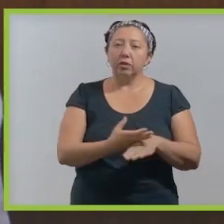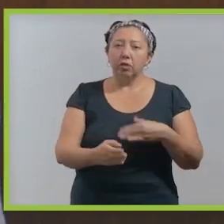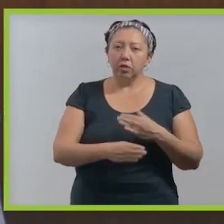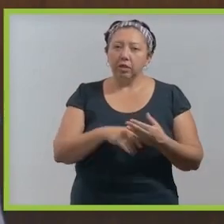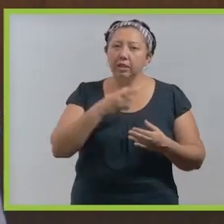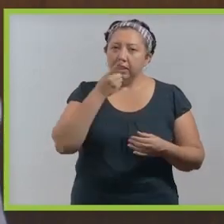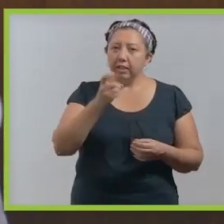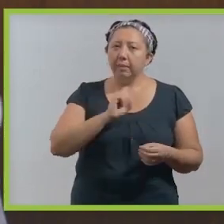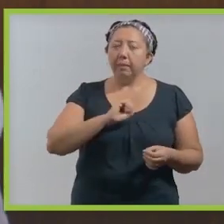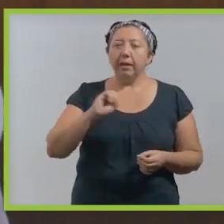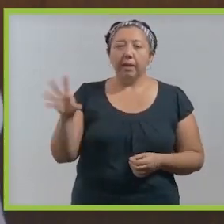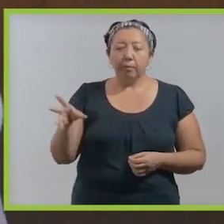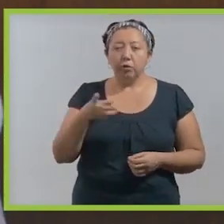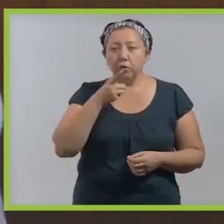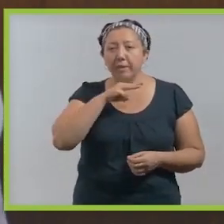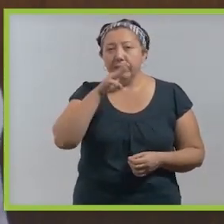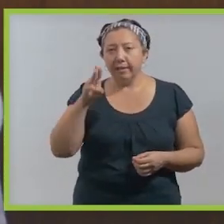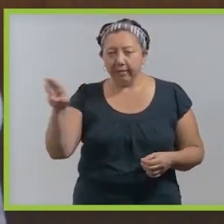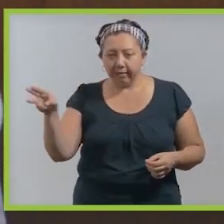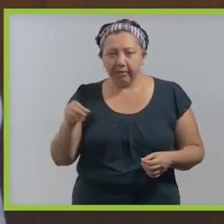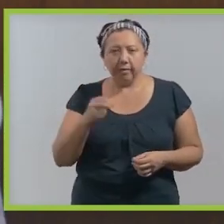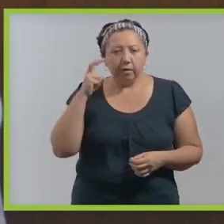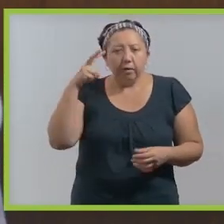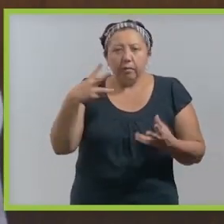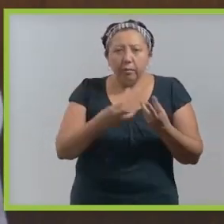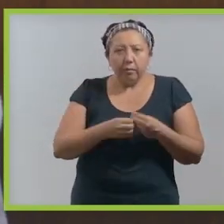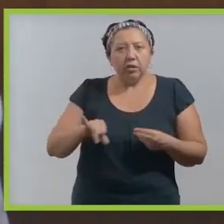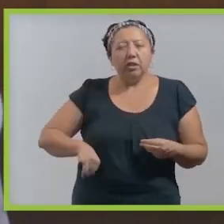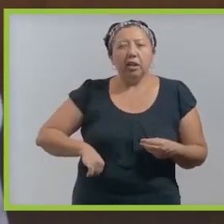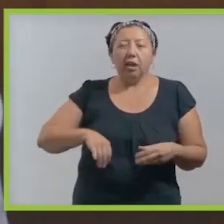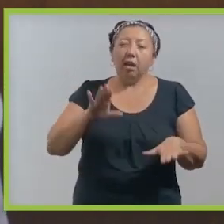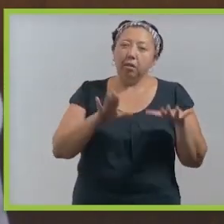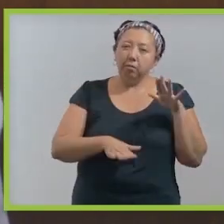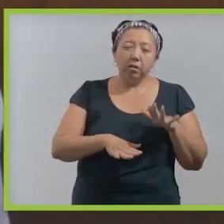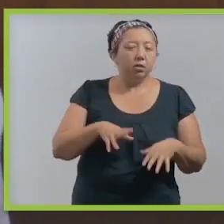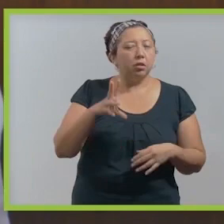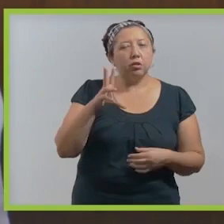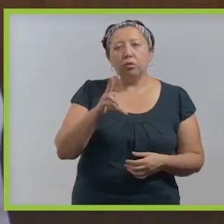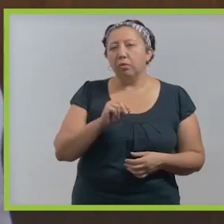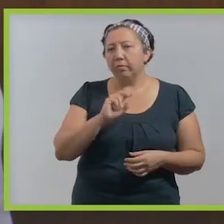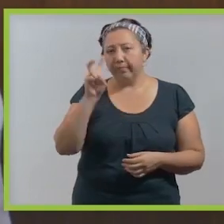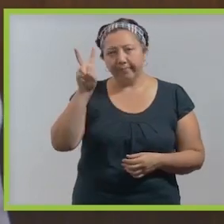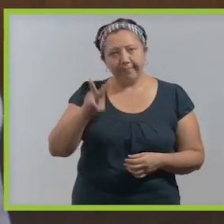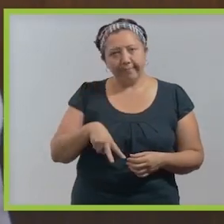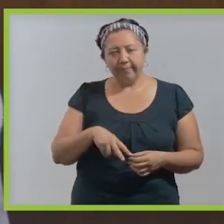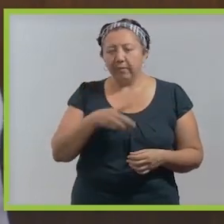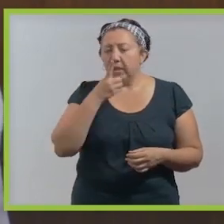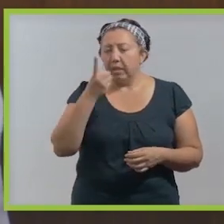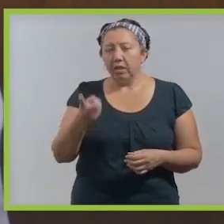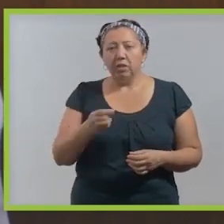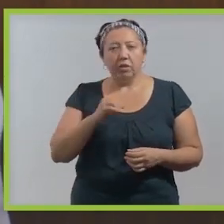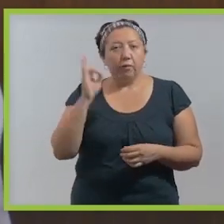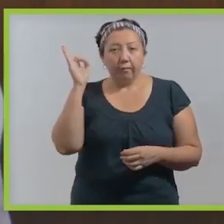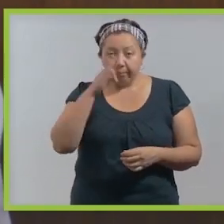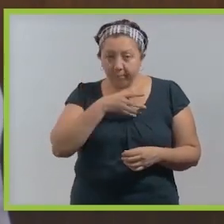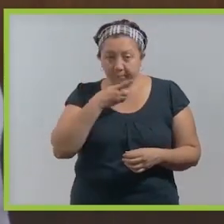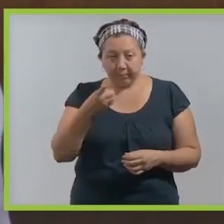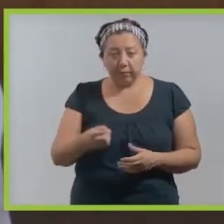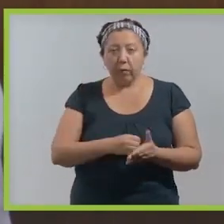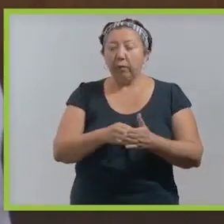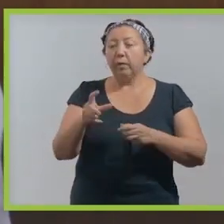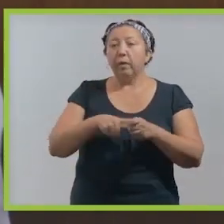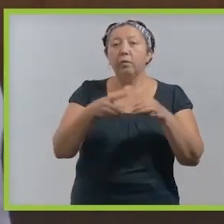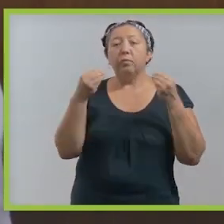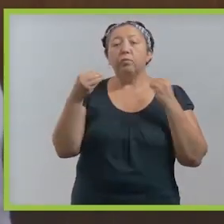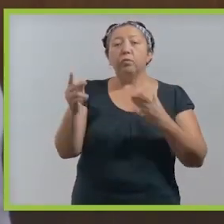que reenviamos, ¿no?, que nos llegan y que a lo mejor vemos interesante, pues son cosas que no tienen datos verificados, que no es información oficial, que